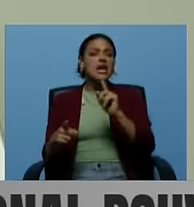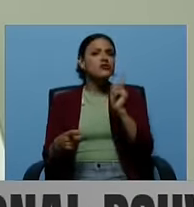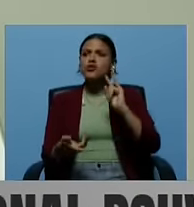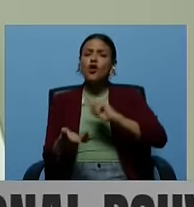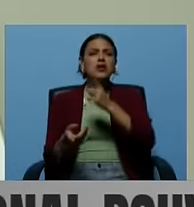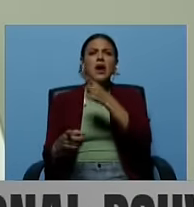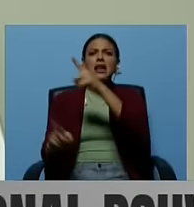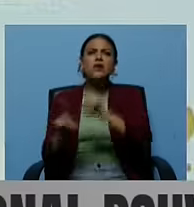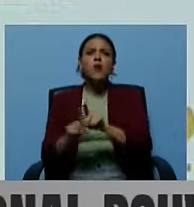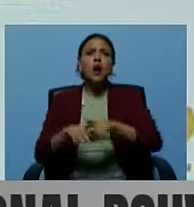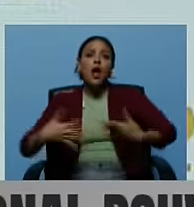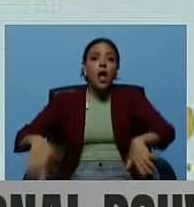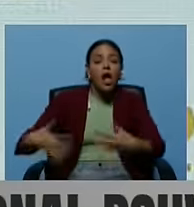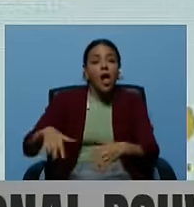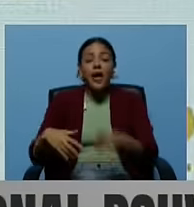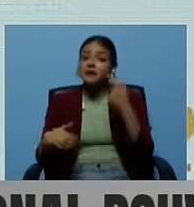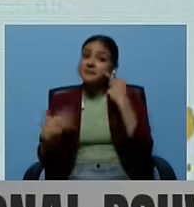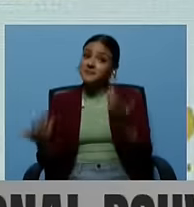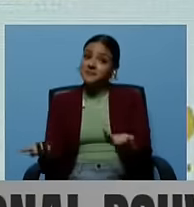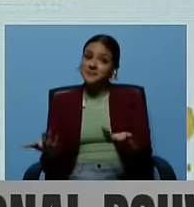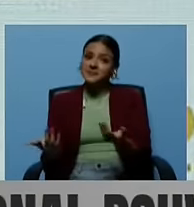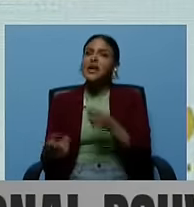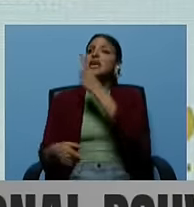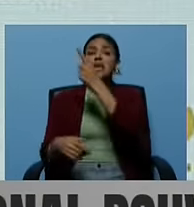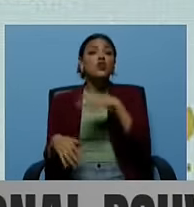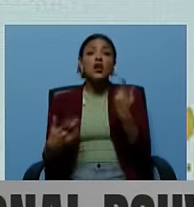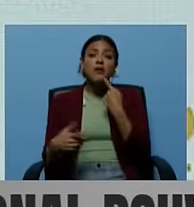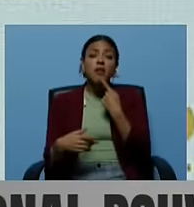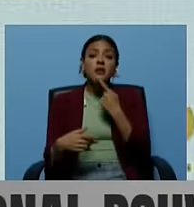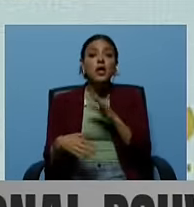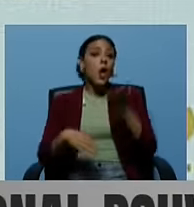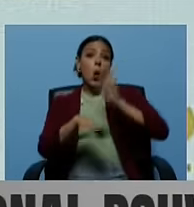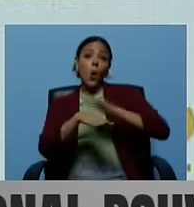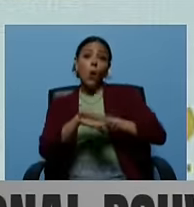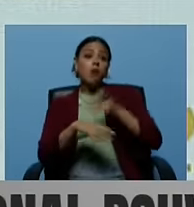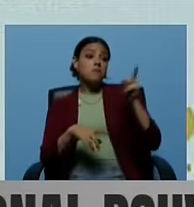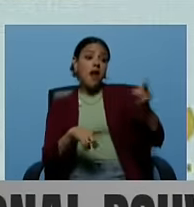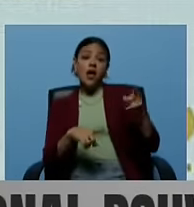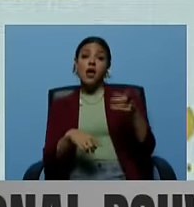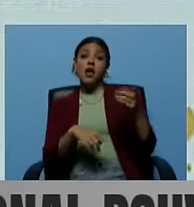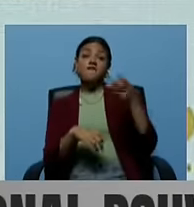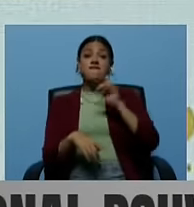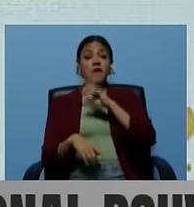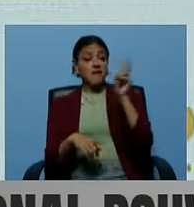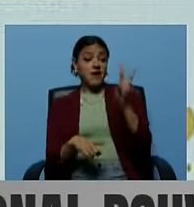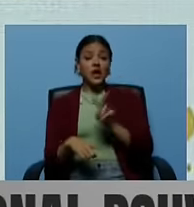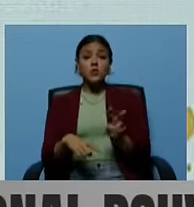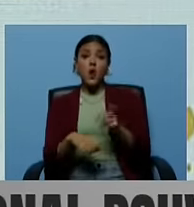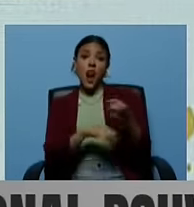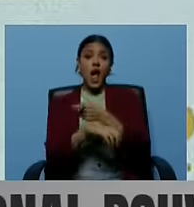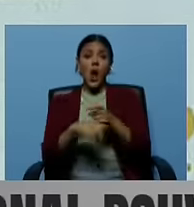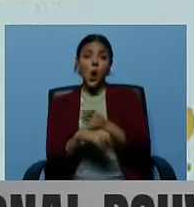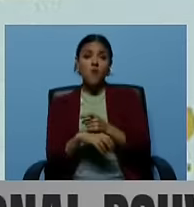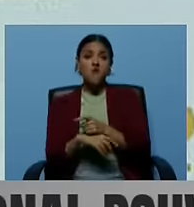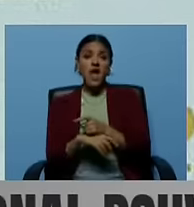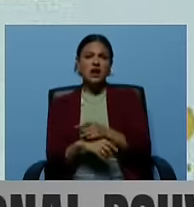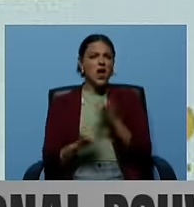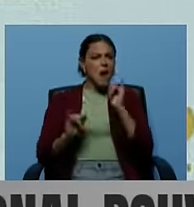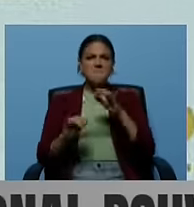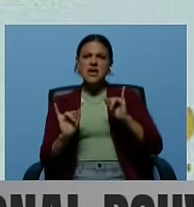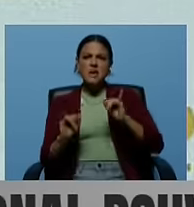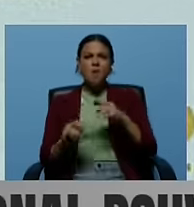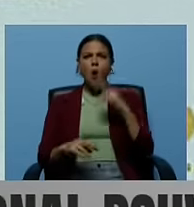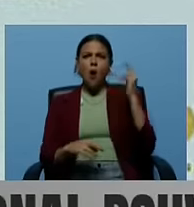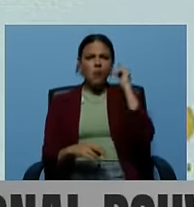nada. Y nos van a echar la culpa a nosotros, te lo garantizo. La furia bolivariana llegó